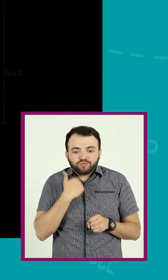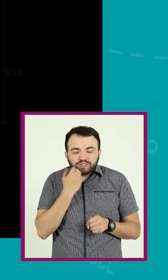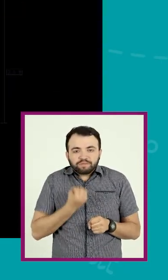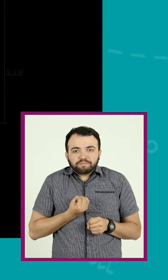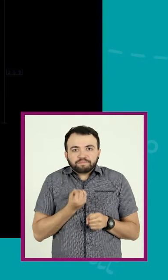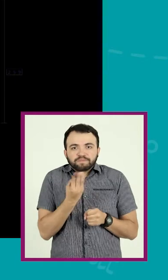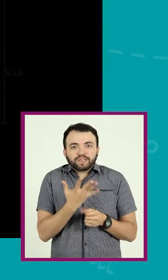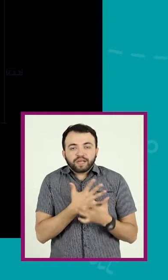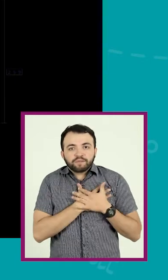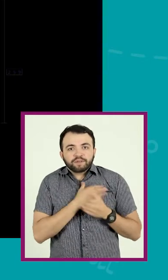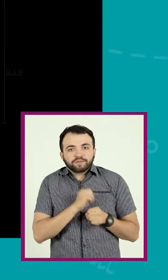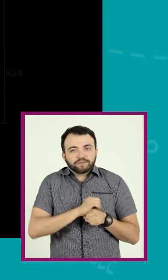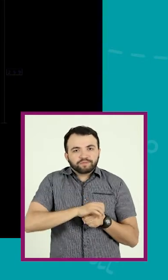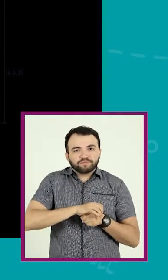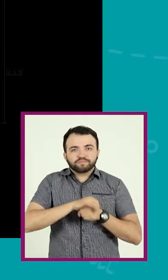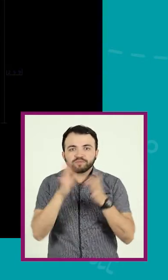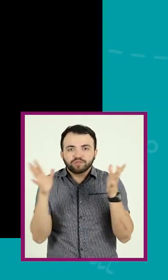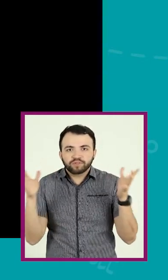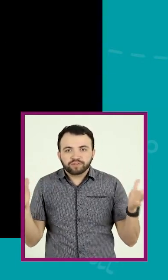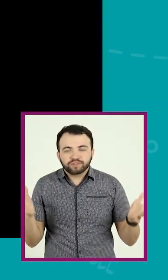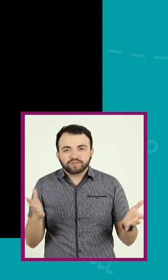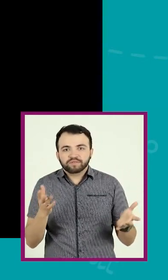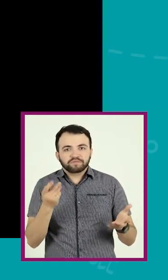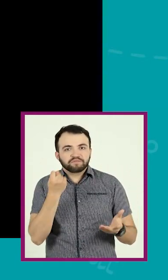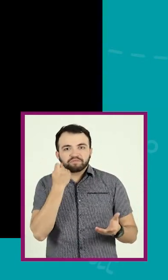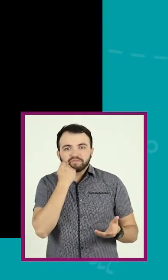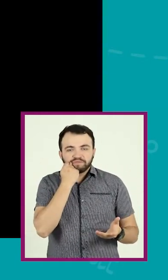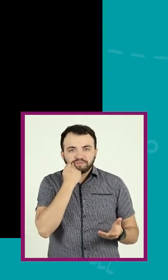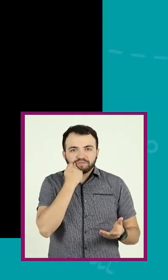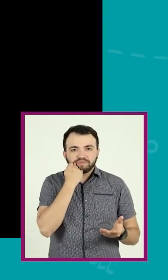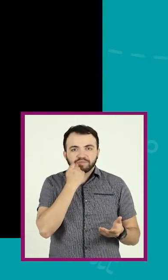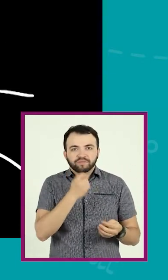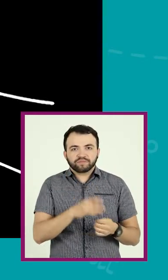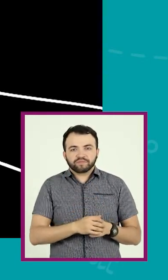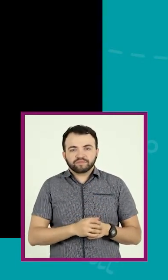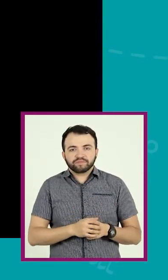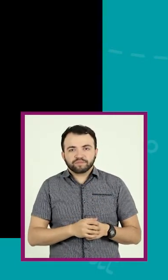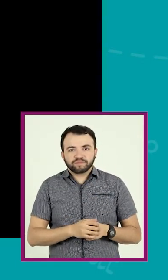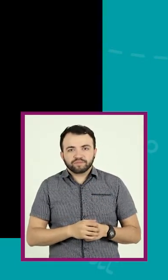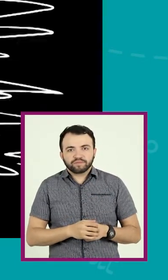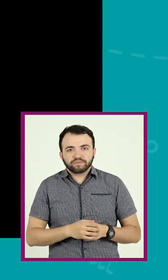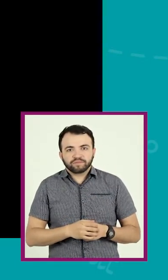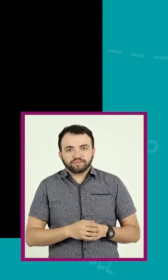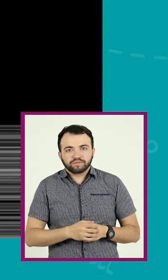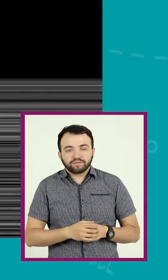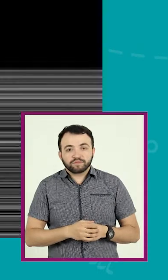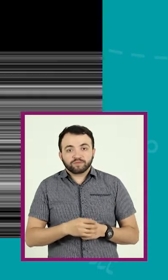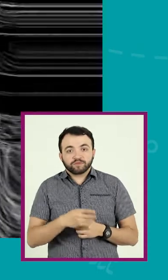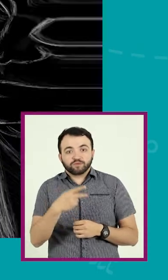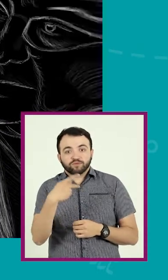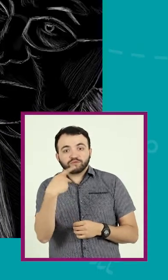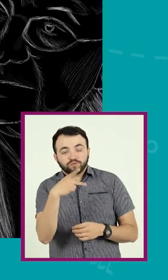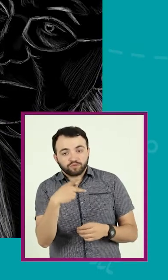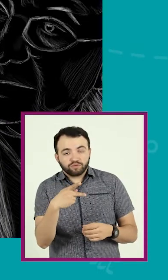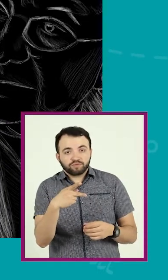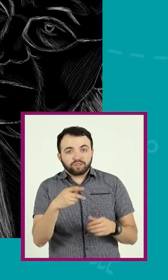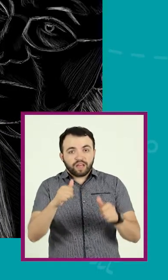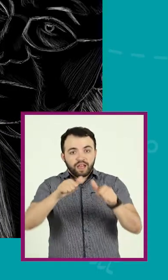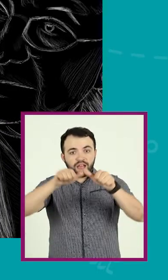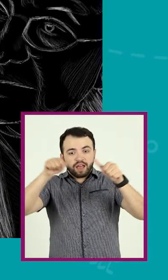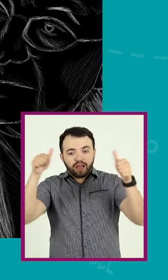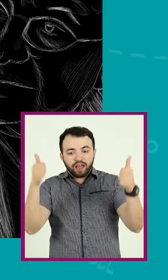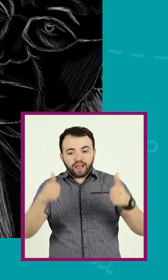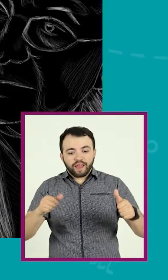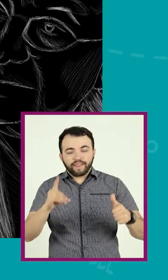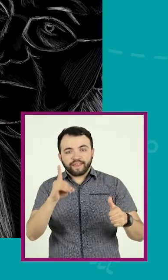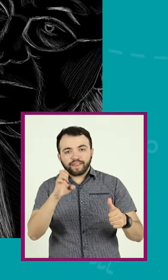eternidad. Deseo de posesión y entrega sin reservas, a la vez.